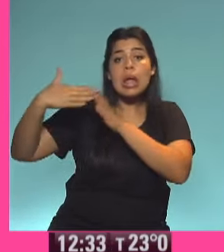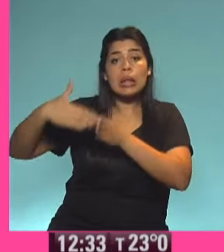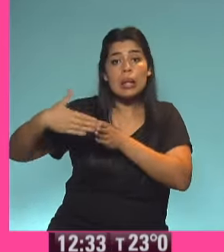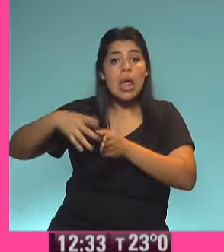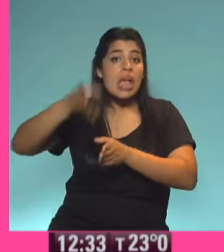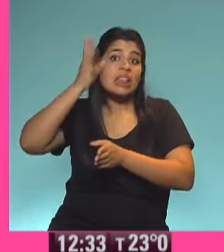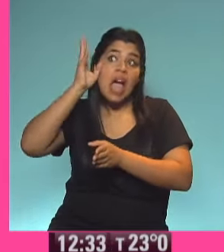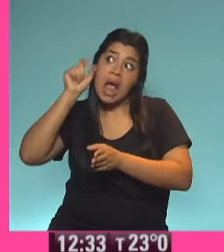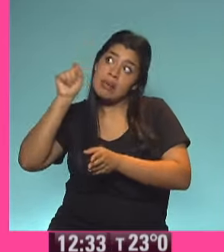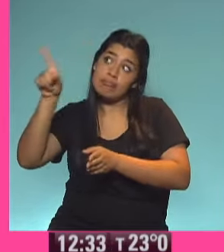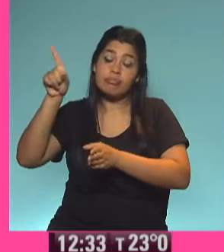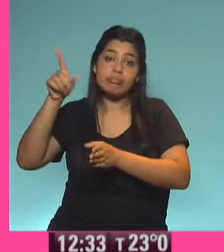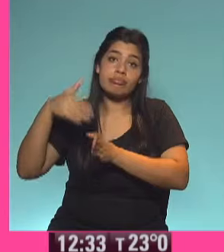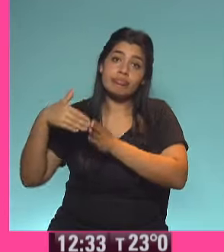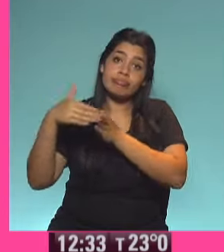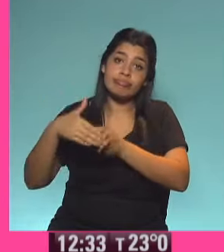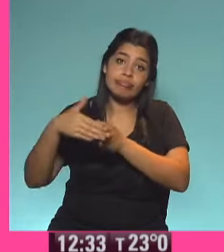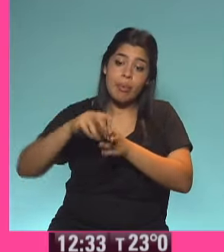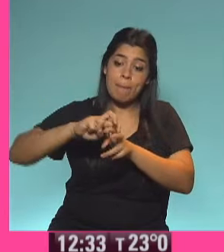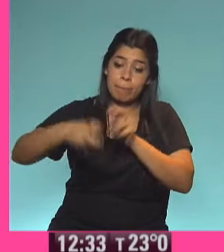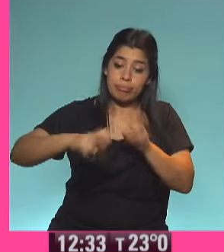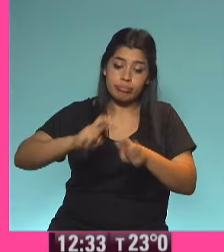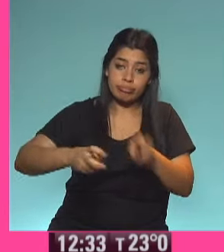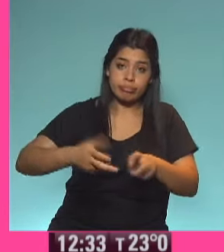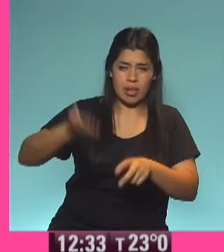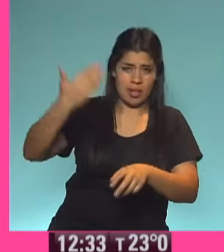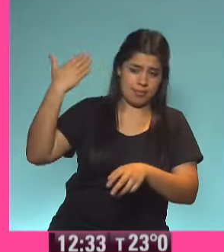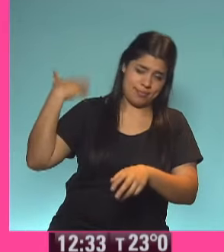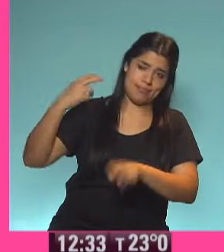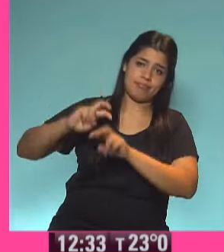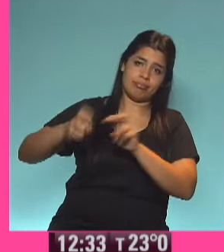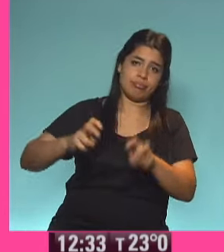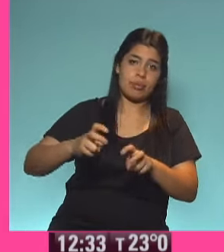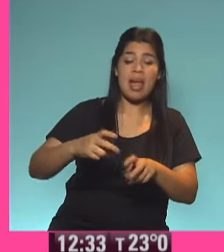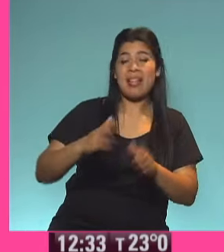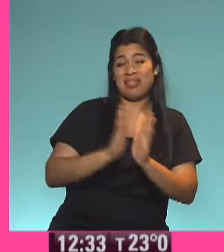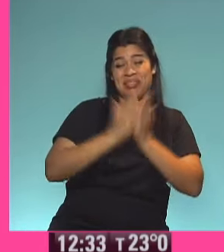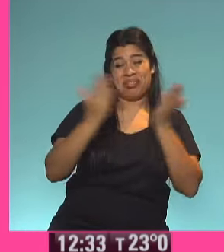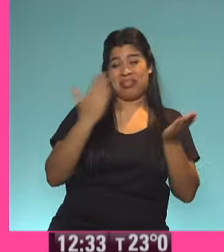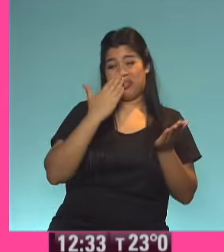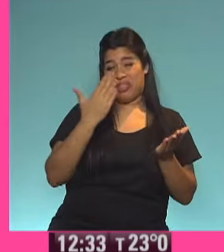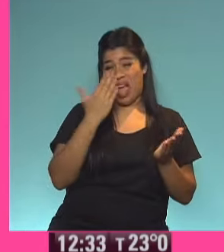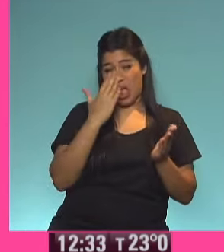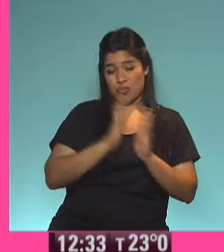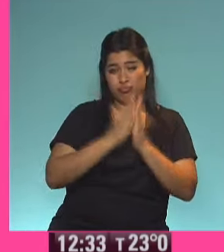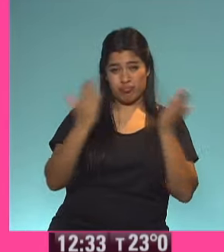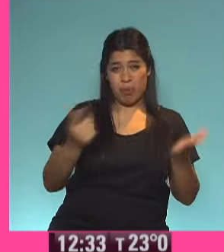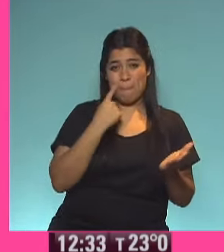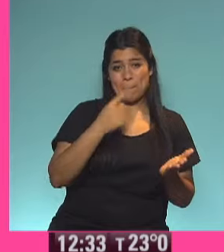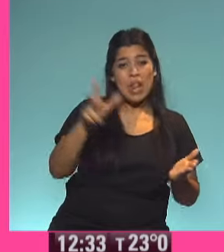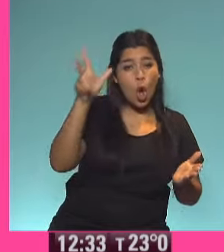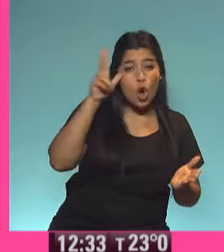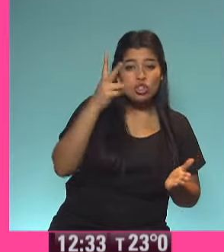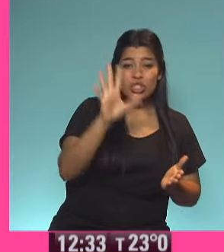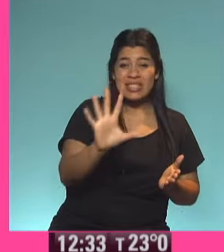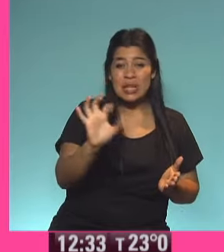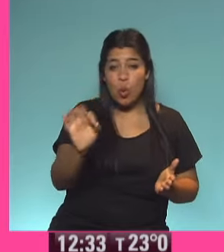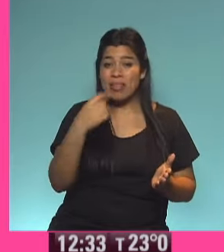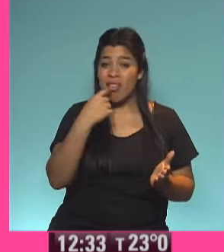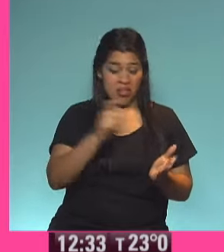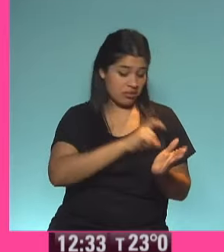Italia, cuando en diarios de 1820, 1850, se ve vendo